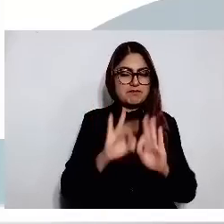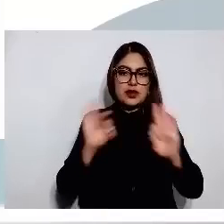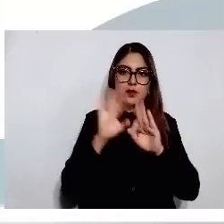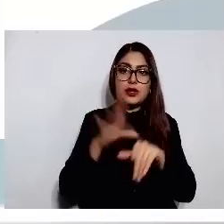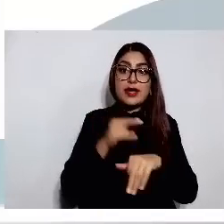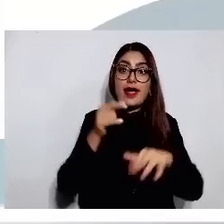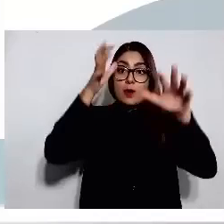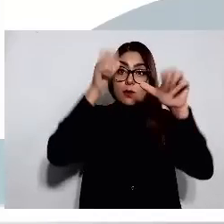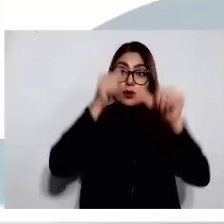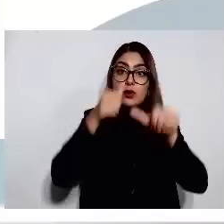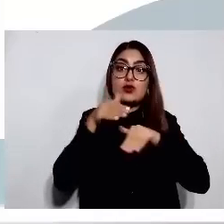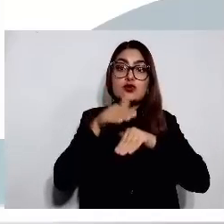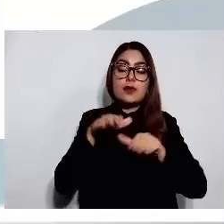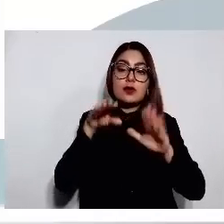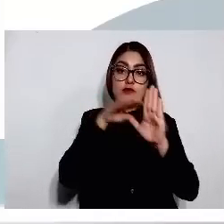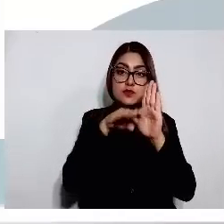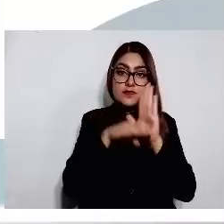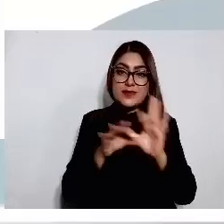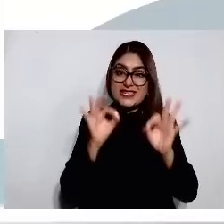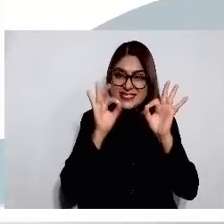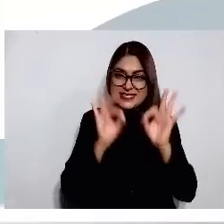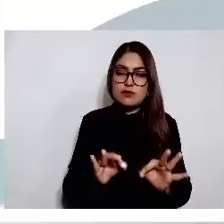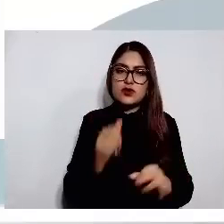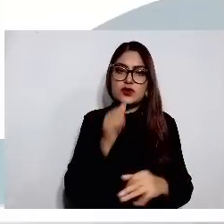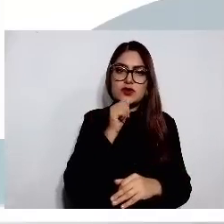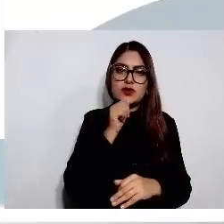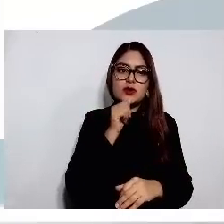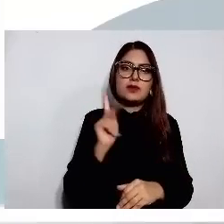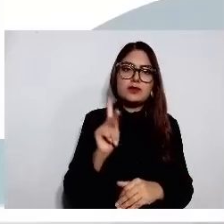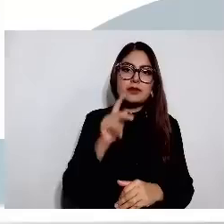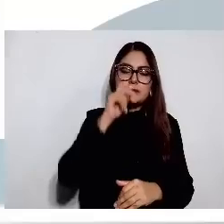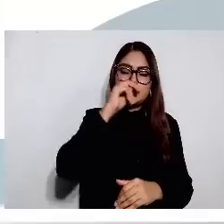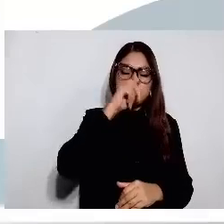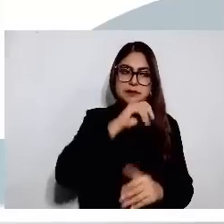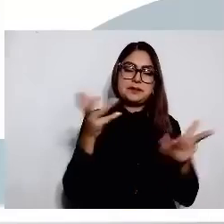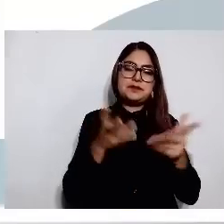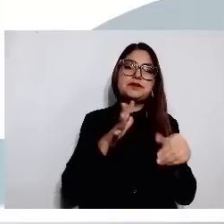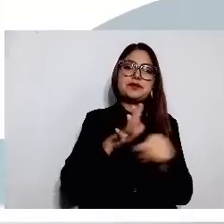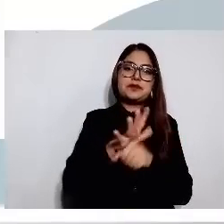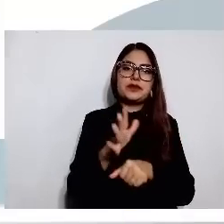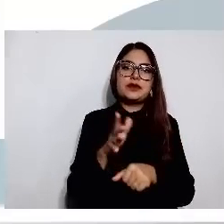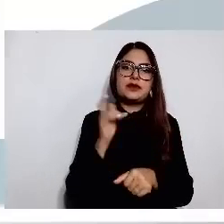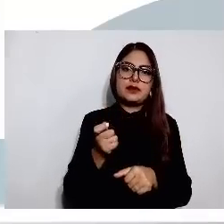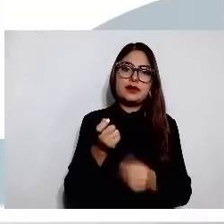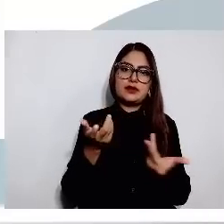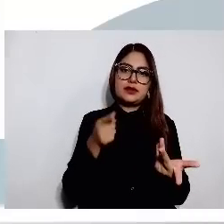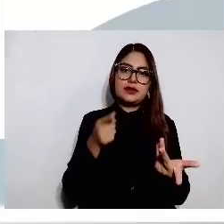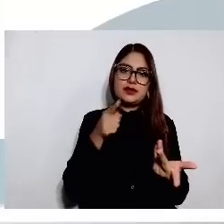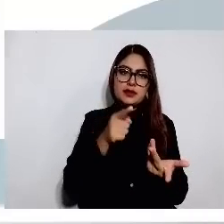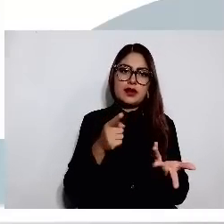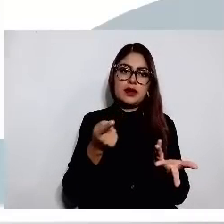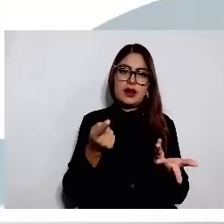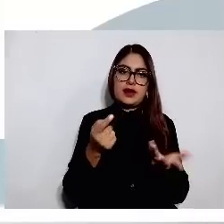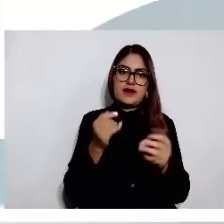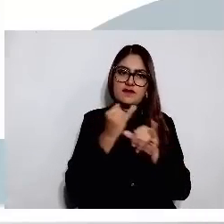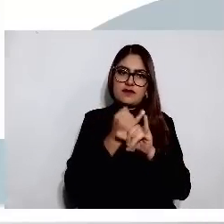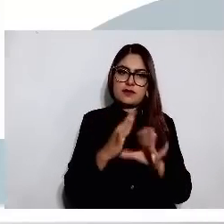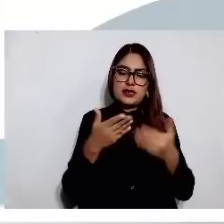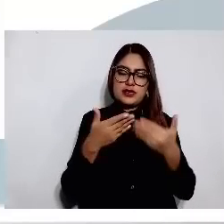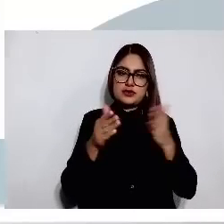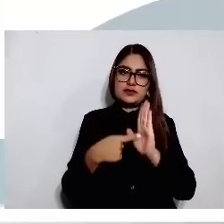la práctica de trabajo con poderes judiciales era catalogarlo en estos: transparencia,